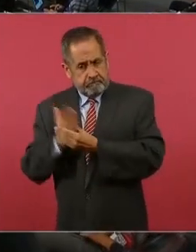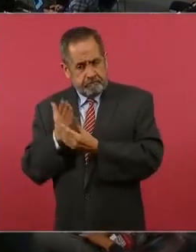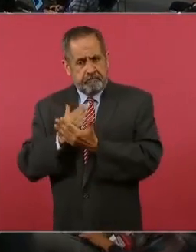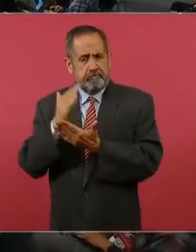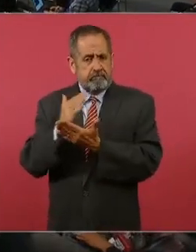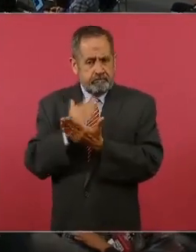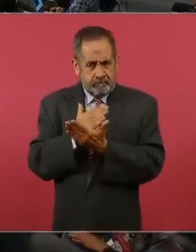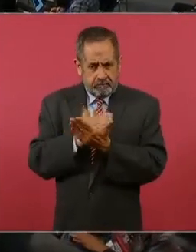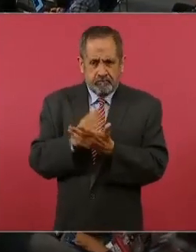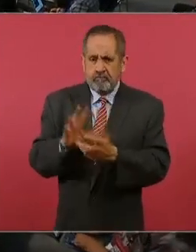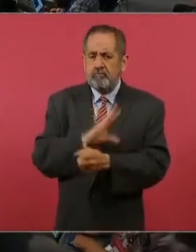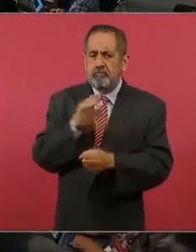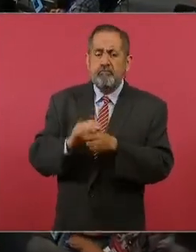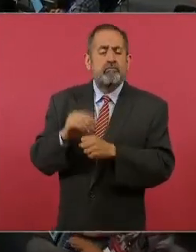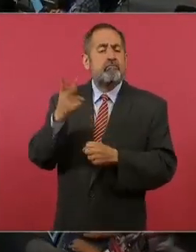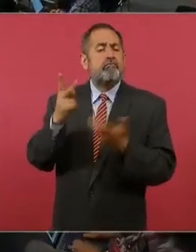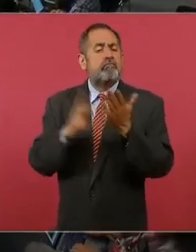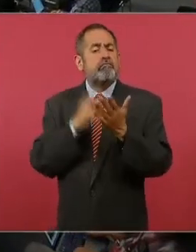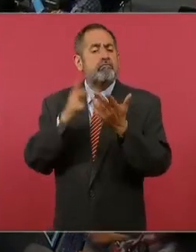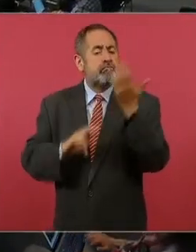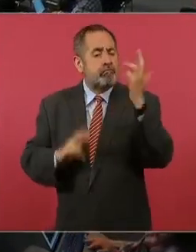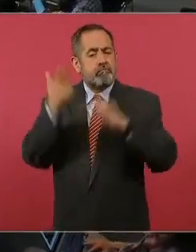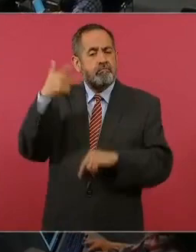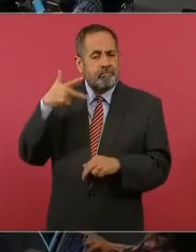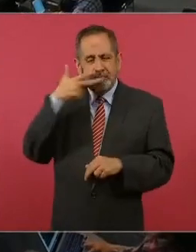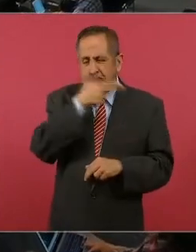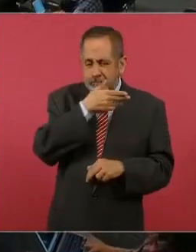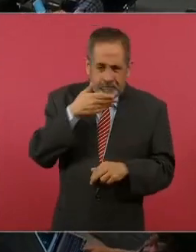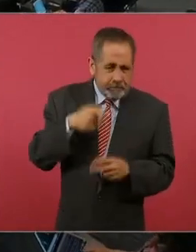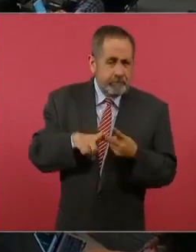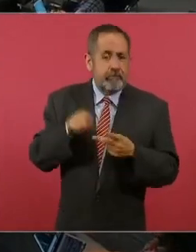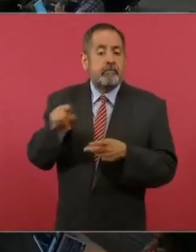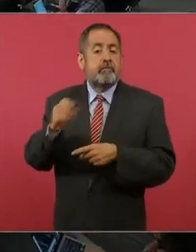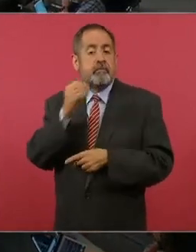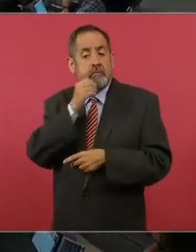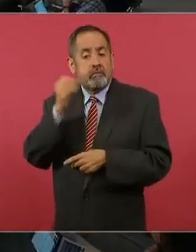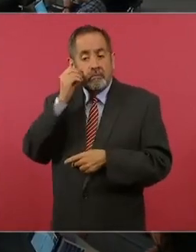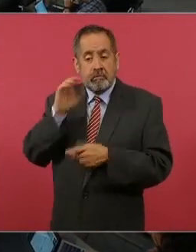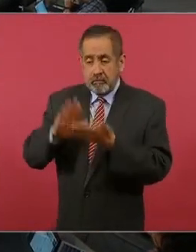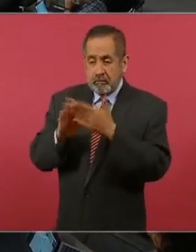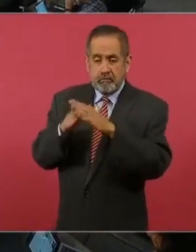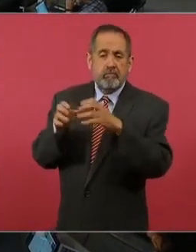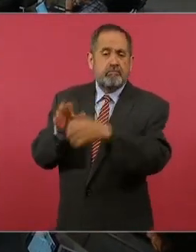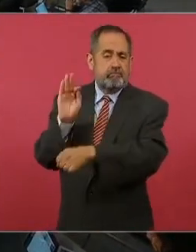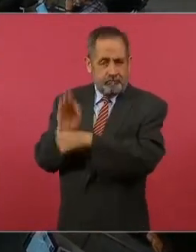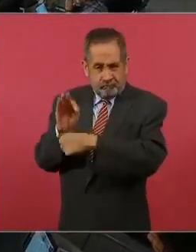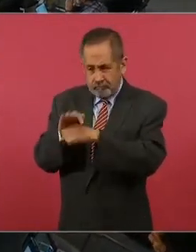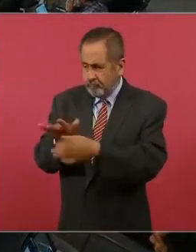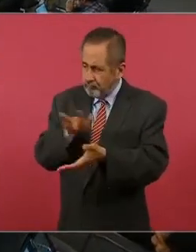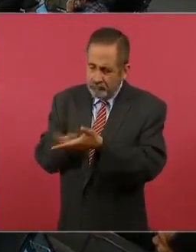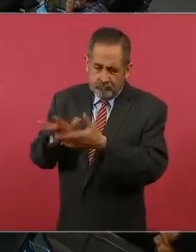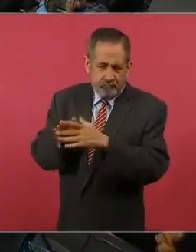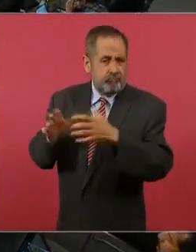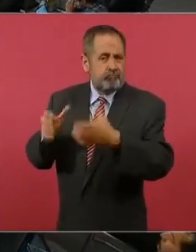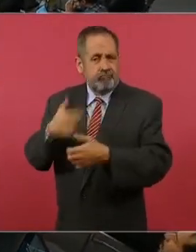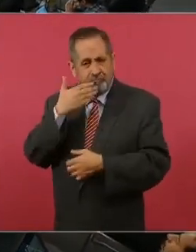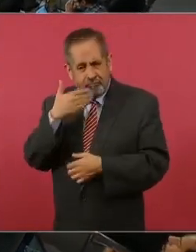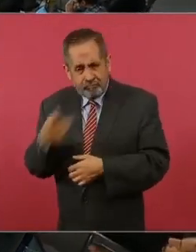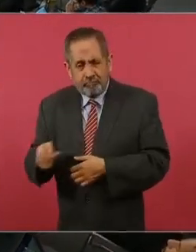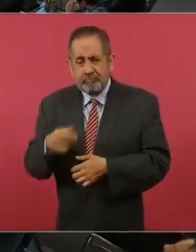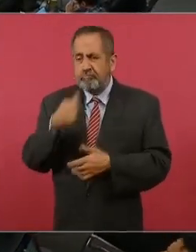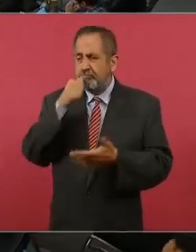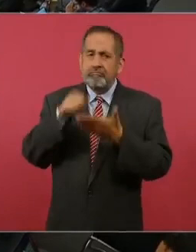Hizo 2 huelgas de hambre, el obispo también ahí de la comunidad lo apoyó, hizo en su momento